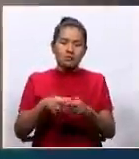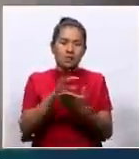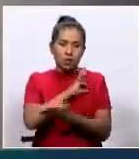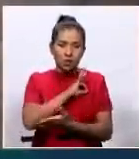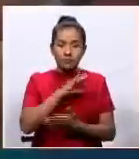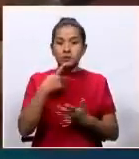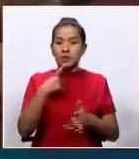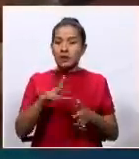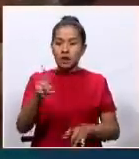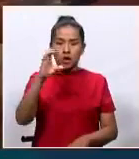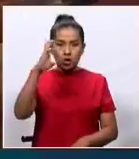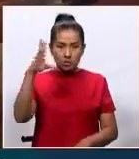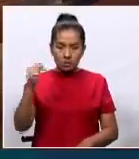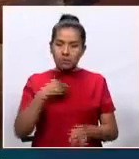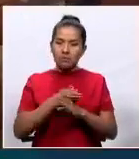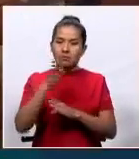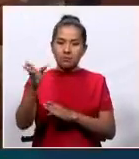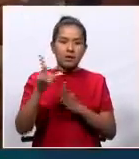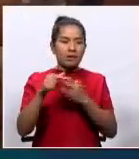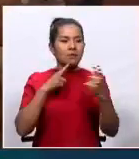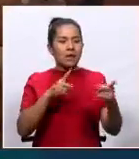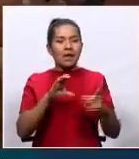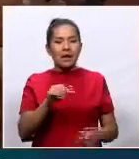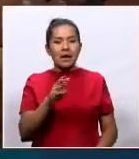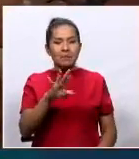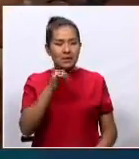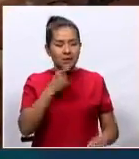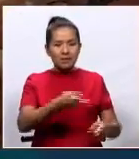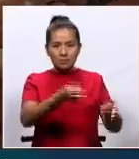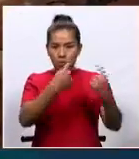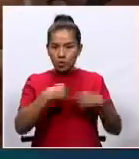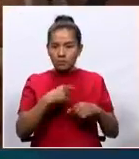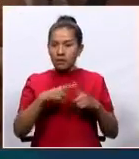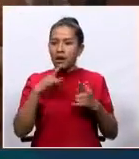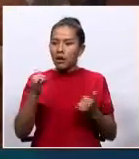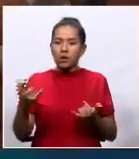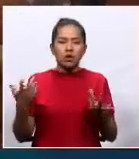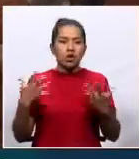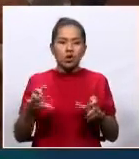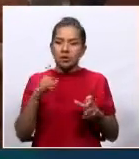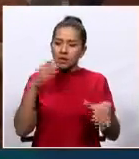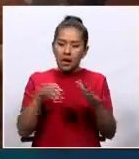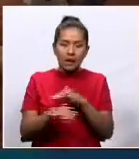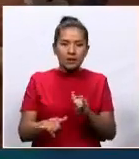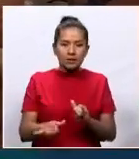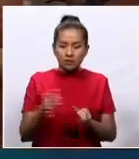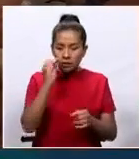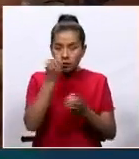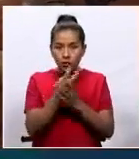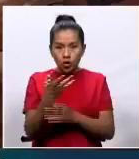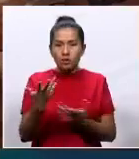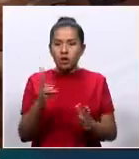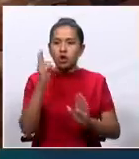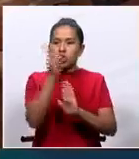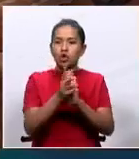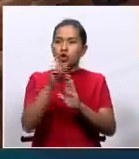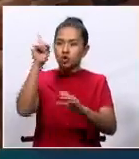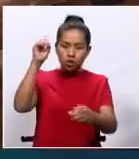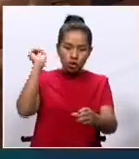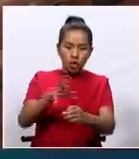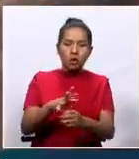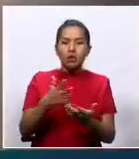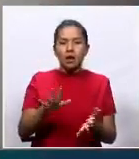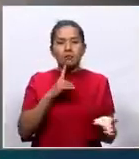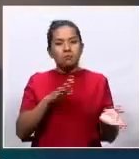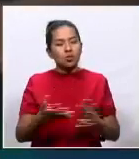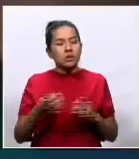Cochabamba fueron a Camiri, de Camiri regresaron y aquí no quisieron hacer pasar. Aquí no vacía. La flor se quema en 2 horas, no sirve si está